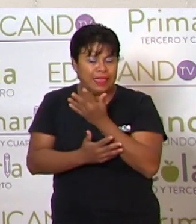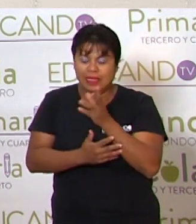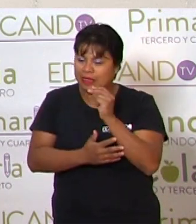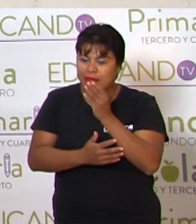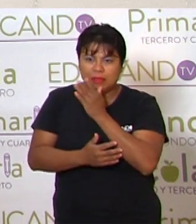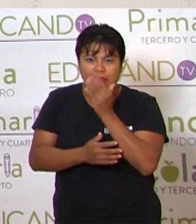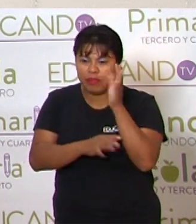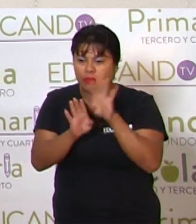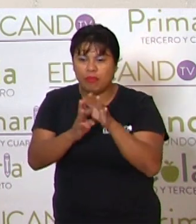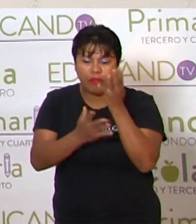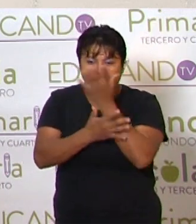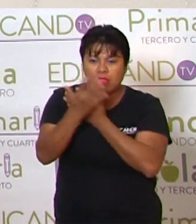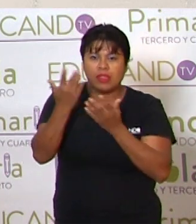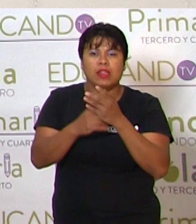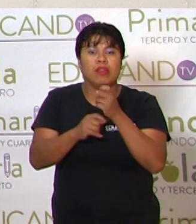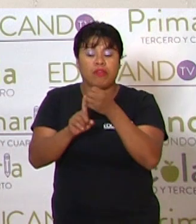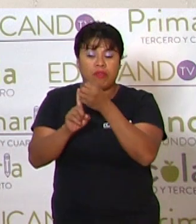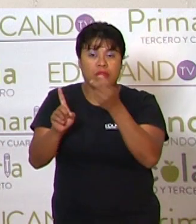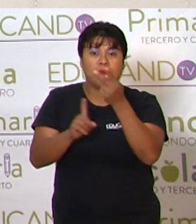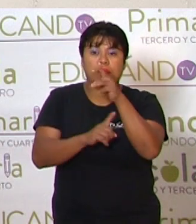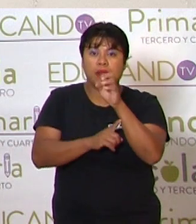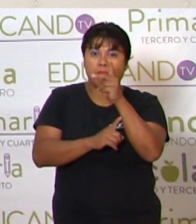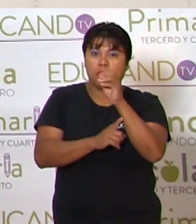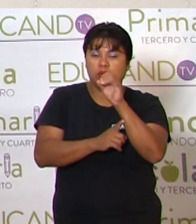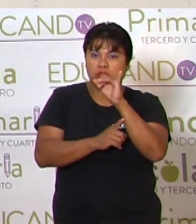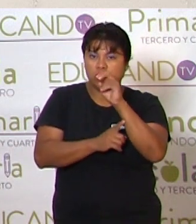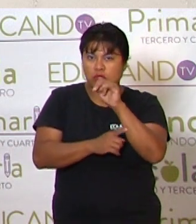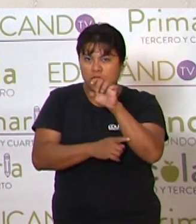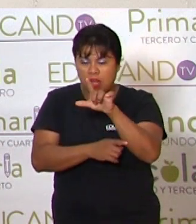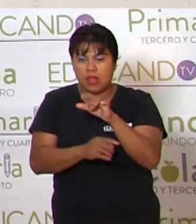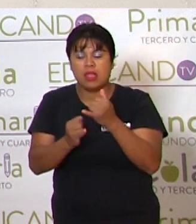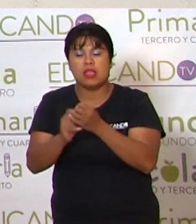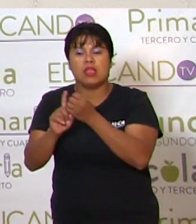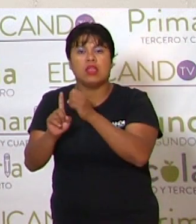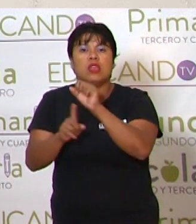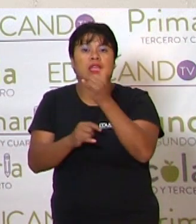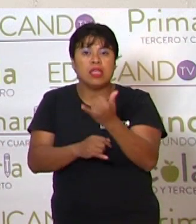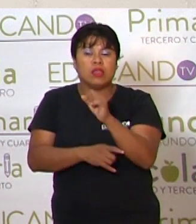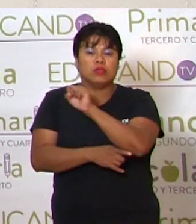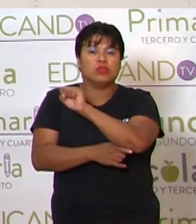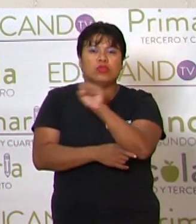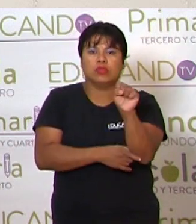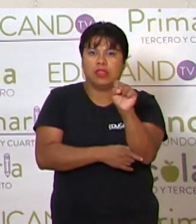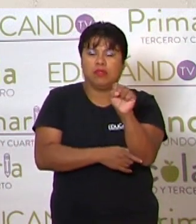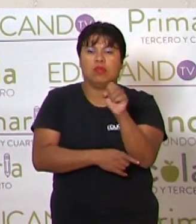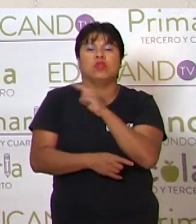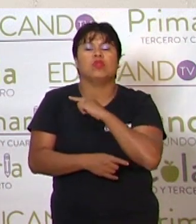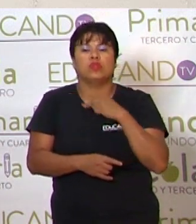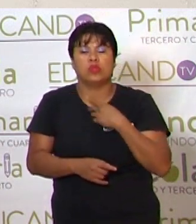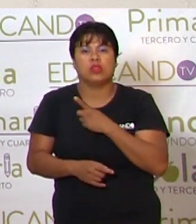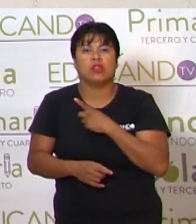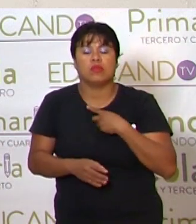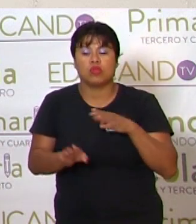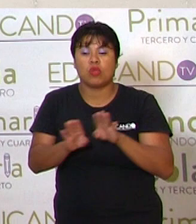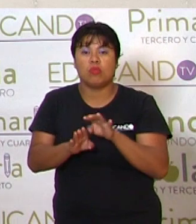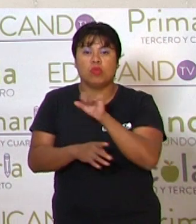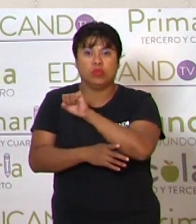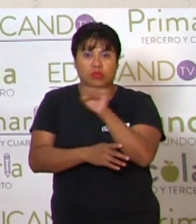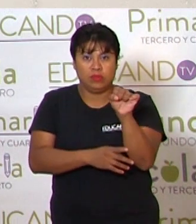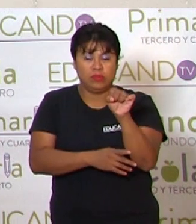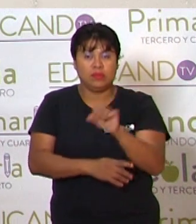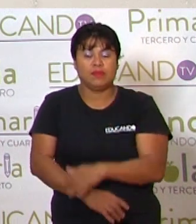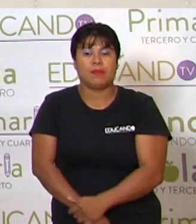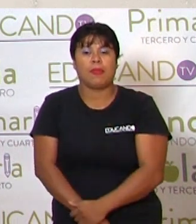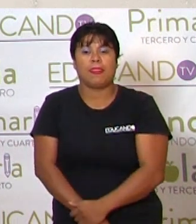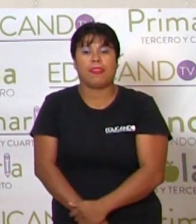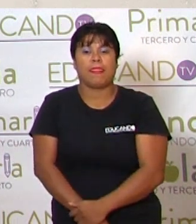confundirnos entre lo que es una frase preposicional y un sustantivo. Tenemos como sustantivo